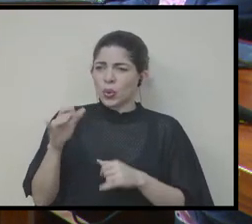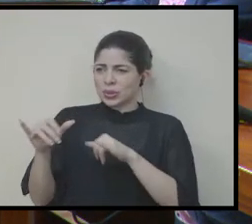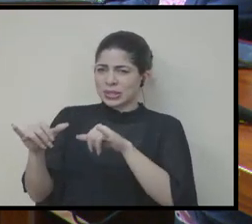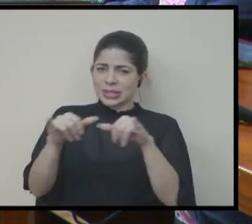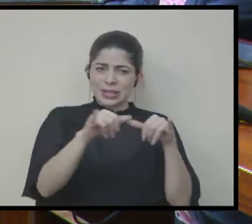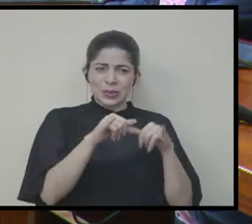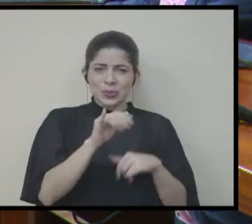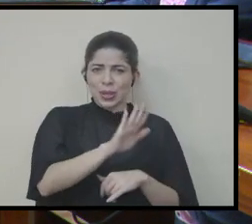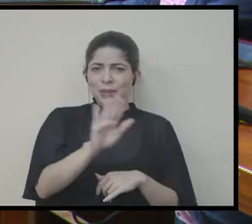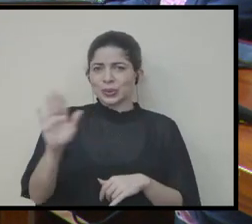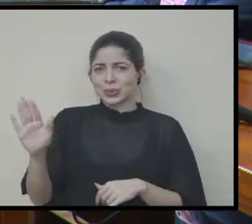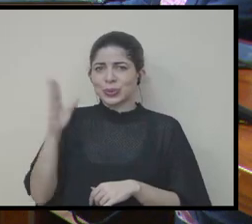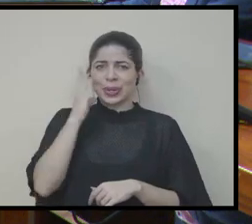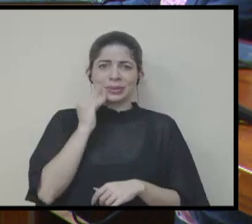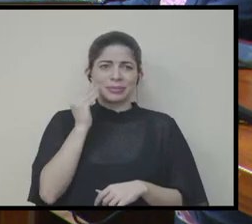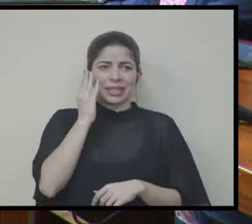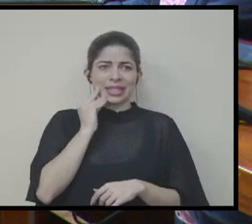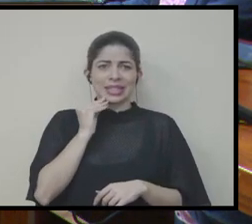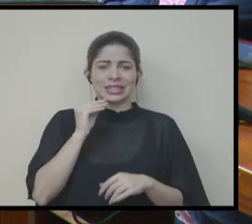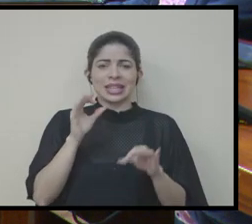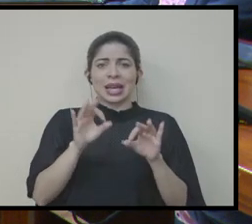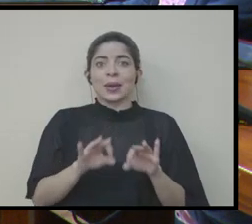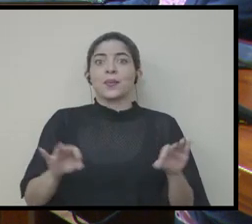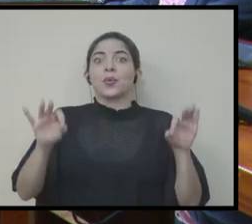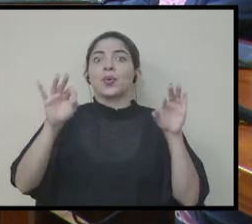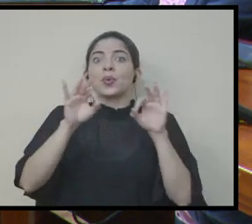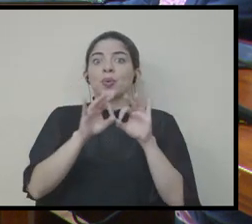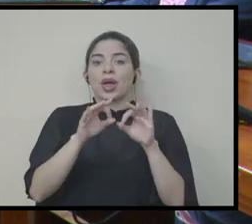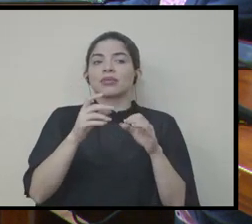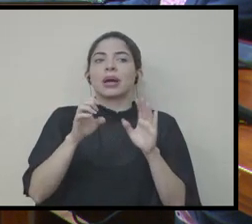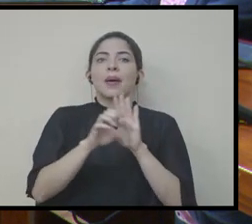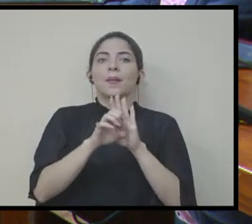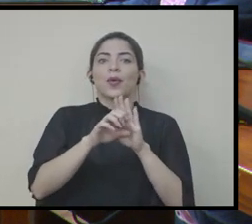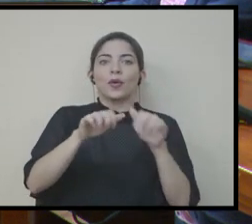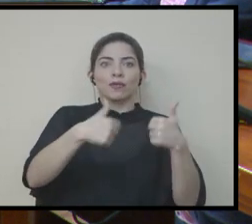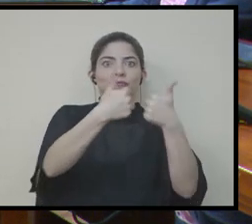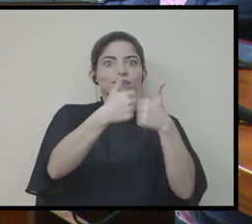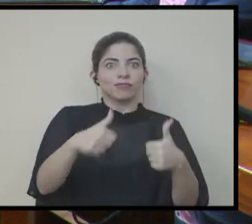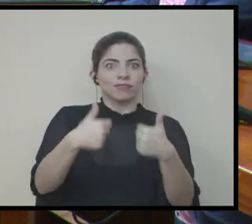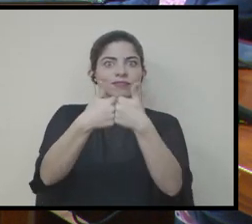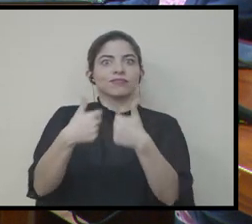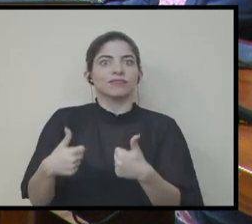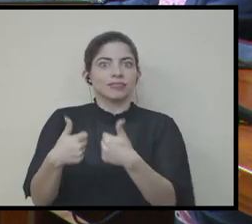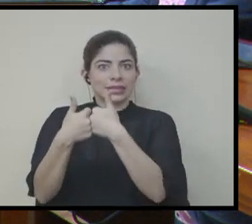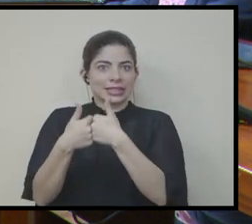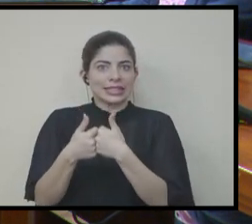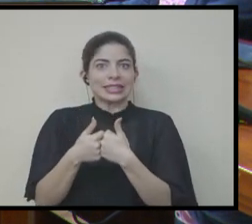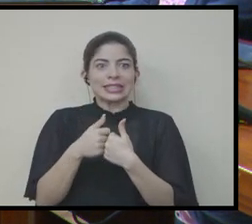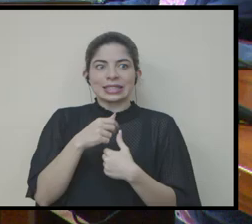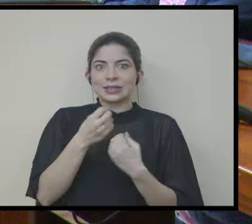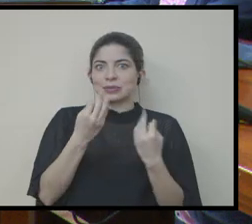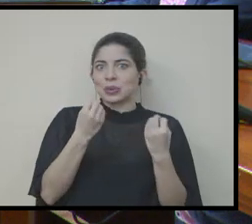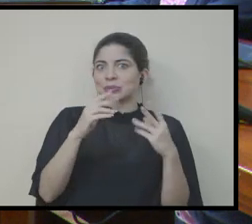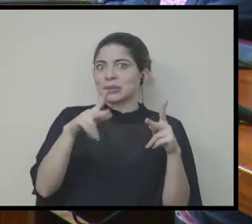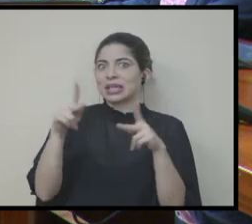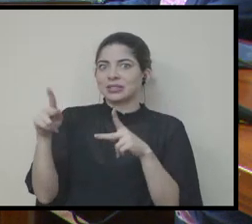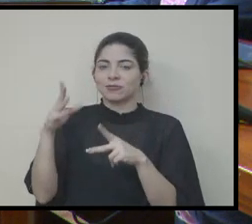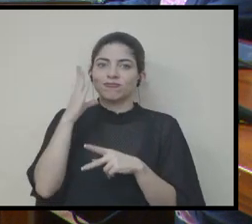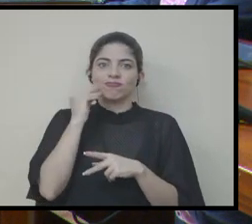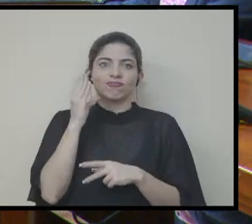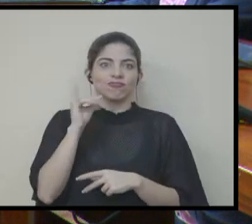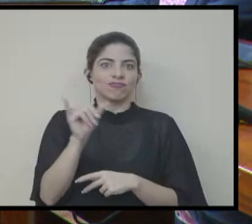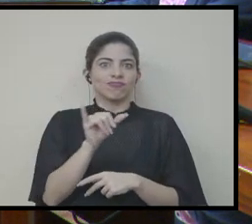las experiencias, la importancia, bueno, las dificultades, todas son, como lo han vivido tantas personas que